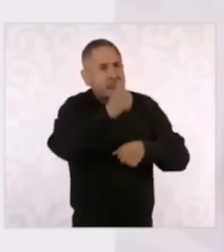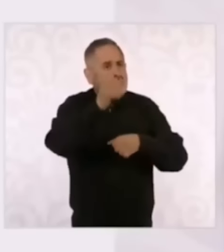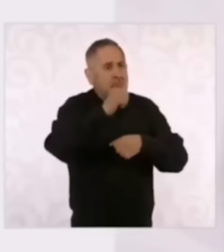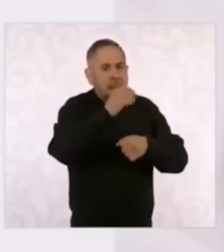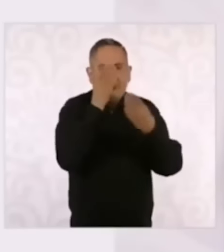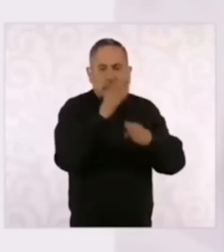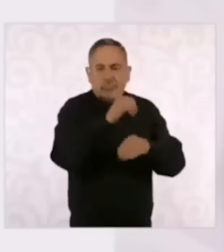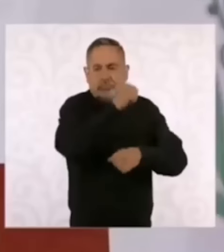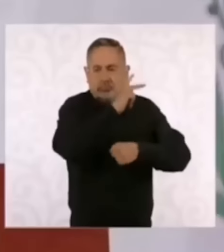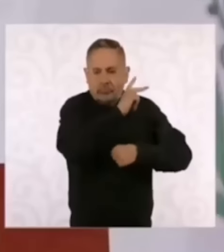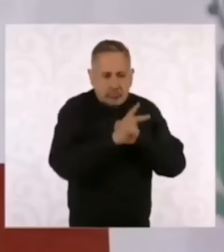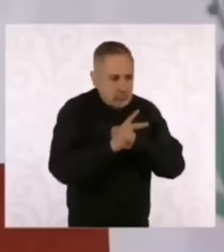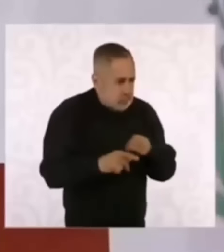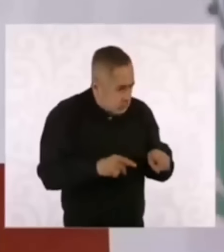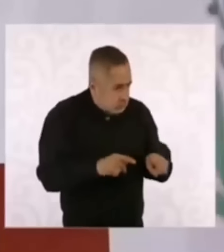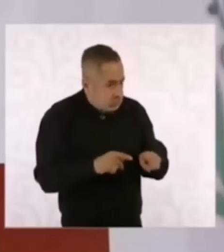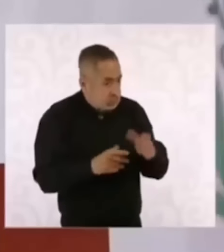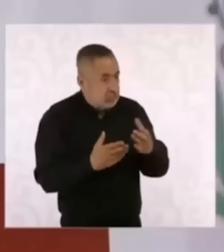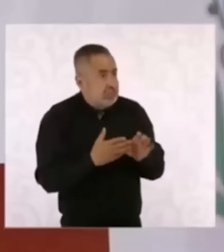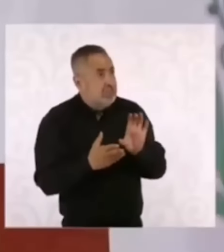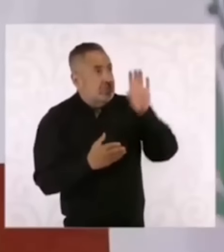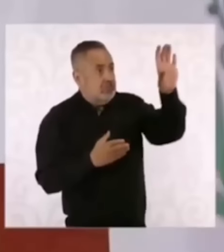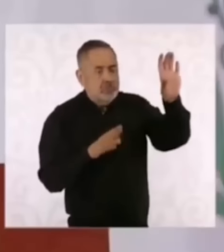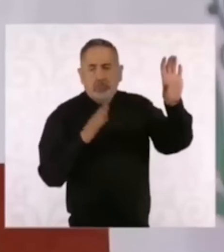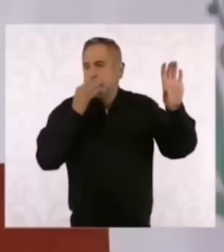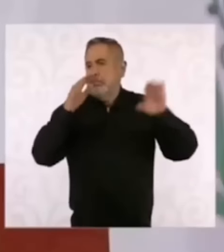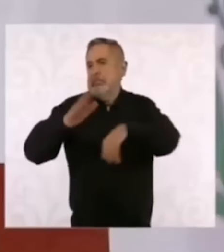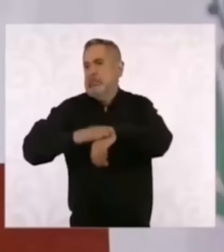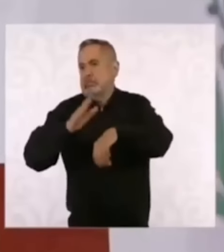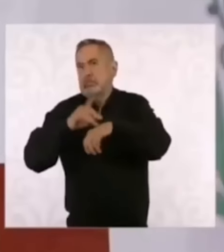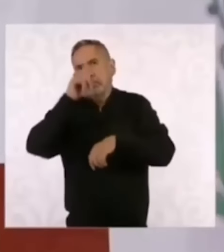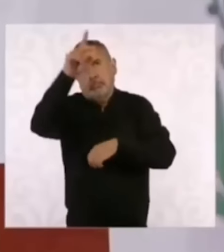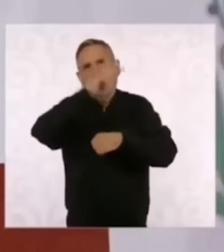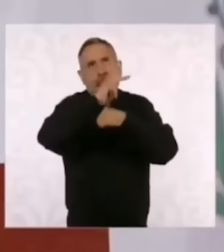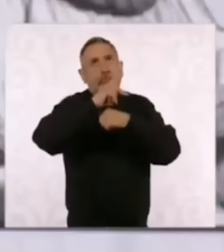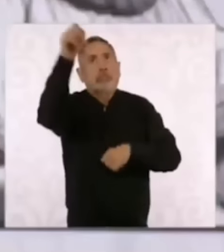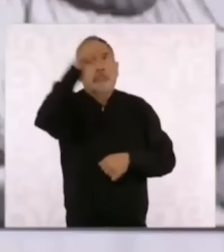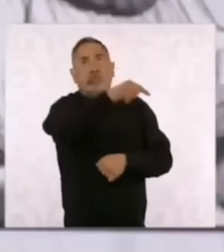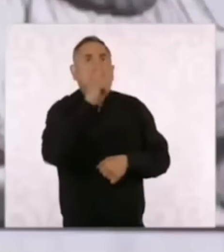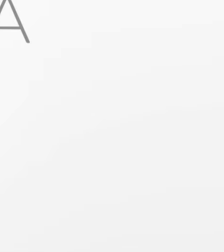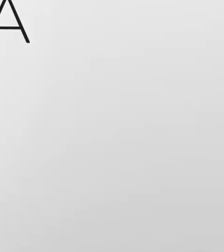unidades de inteligencia financiera de esos países para hacer la investigación conjunta.